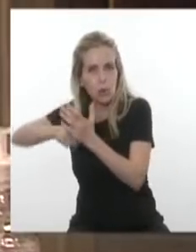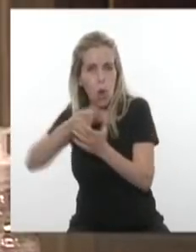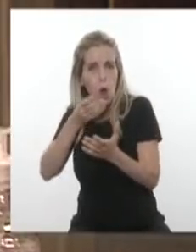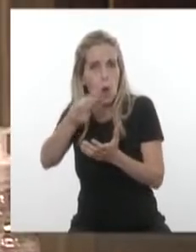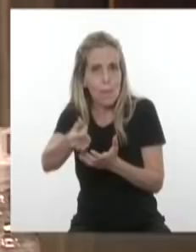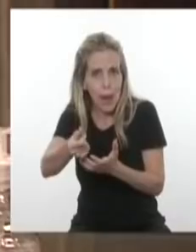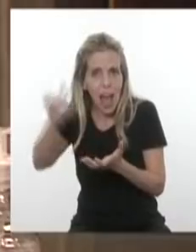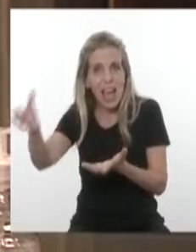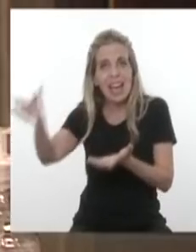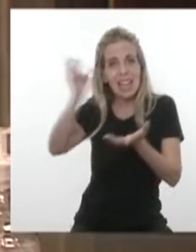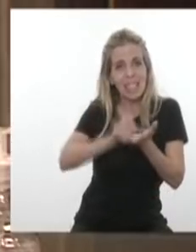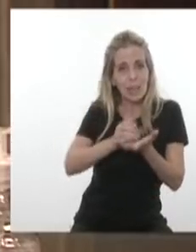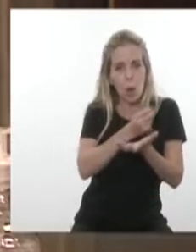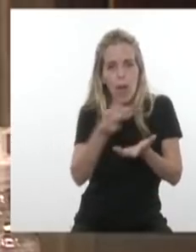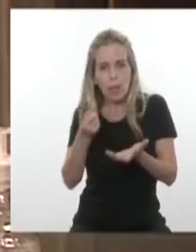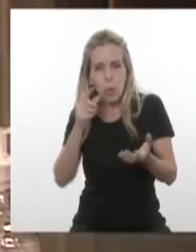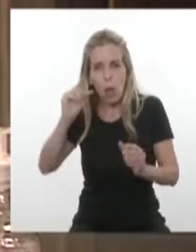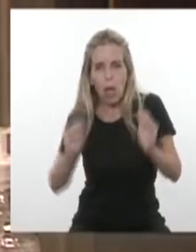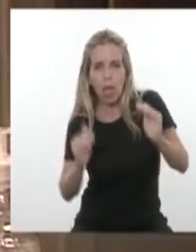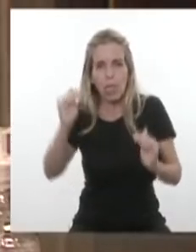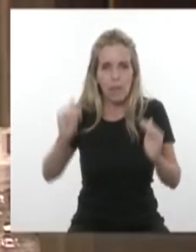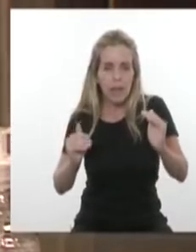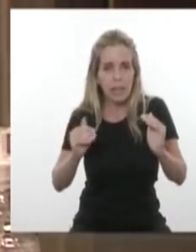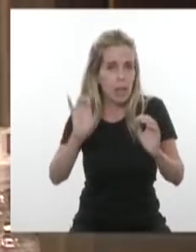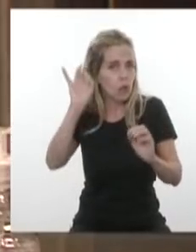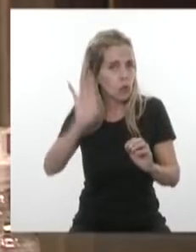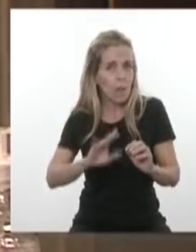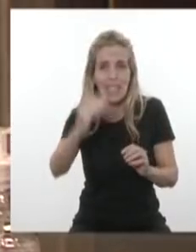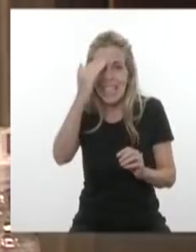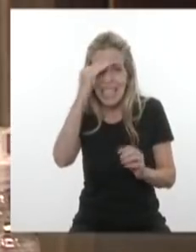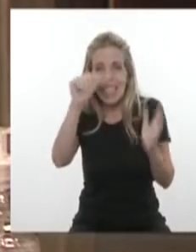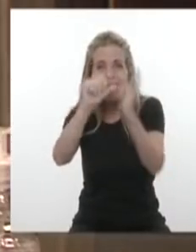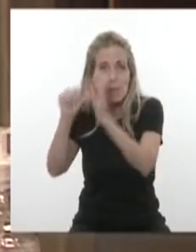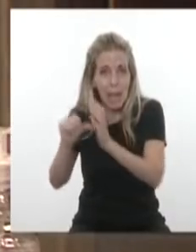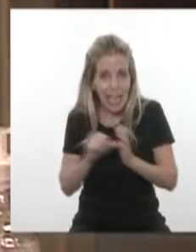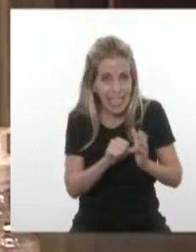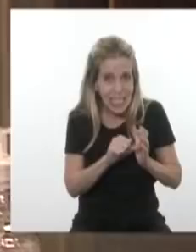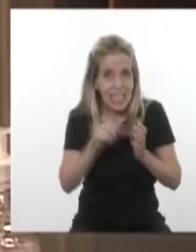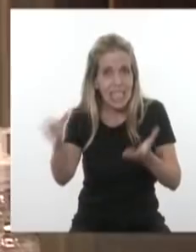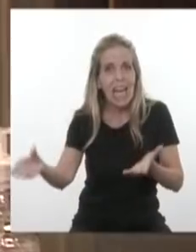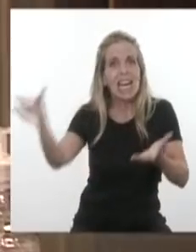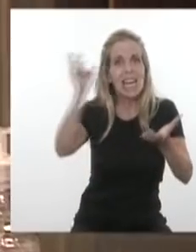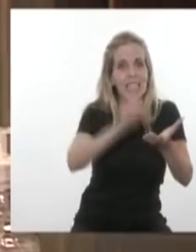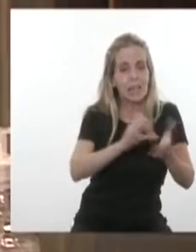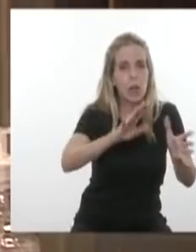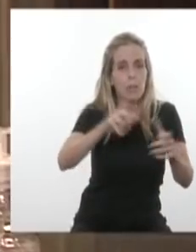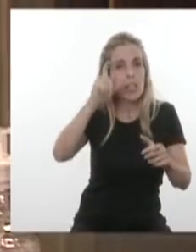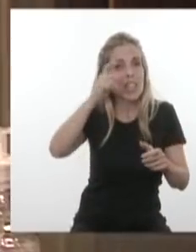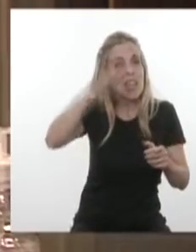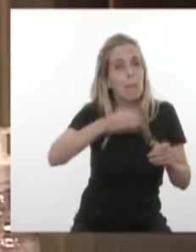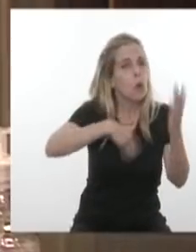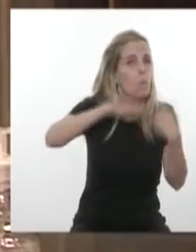impactante solo 15 países recibieron hasta ahora más del 10 por ciento de las vacunas que